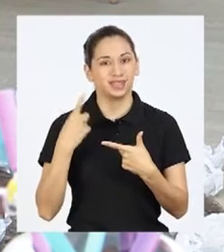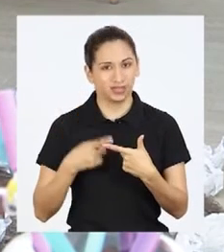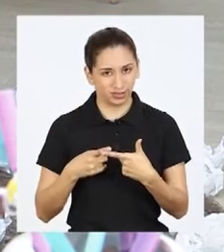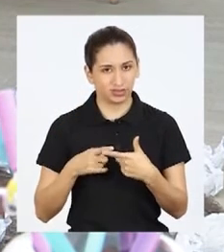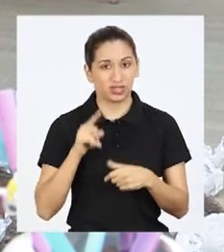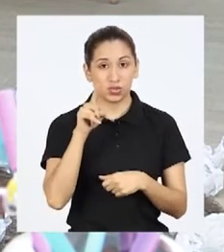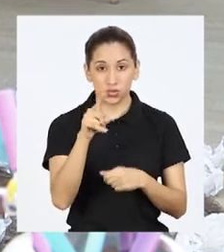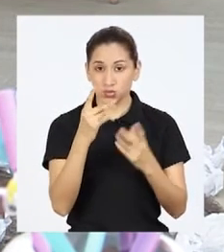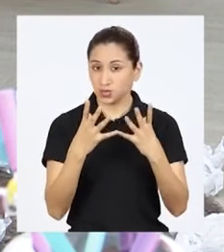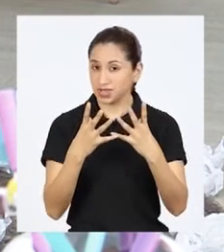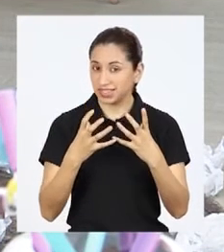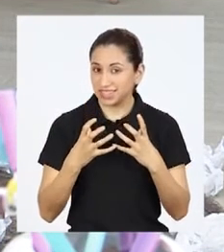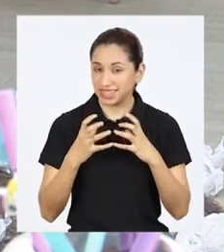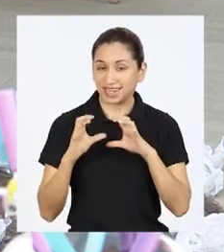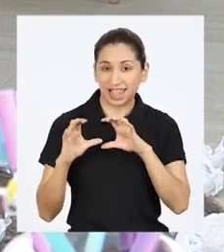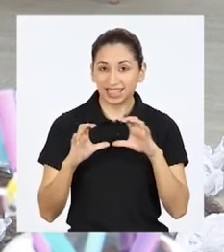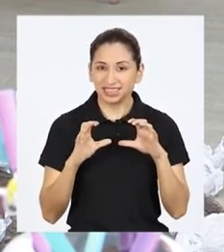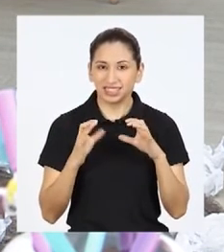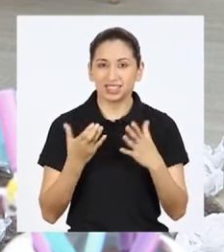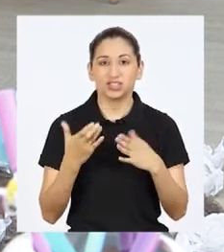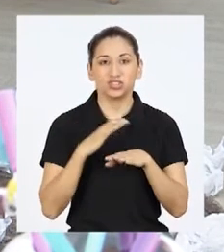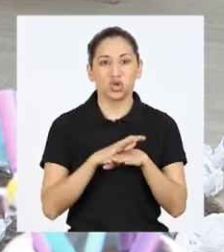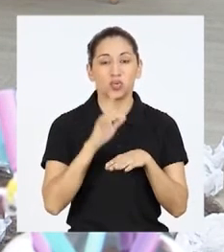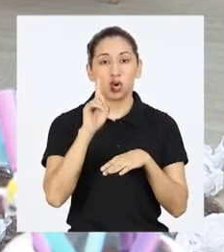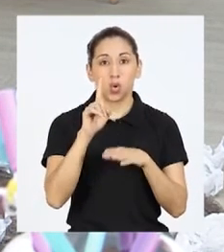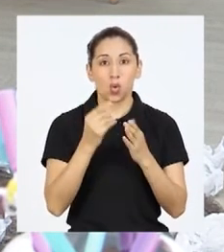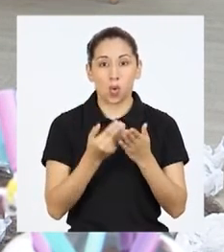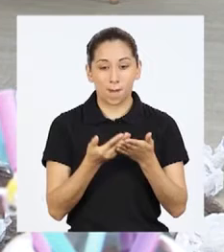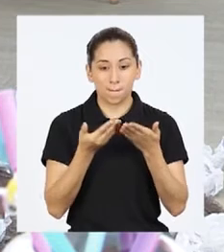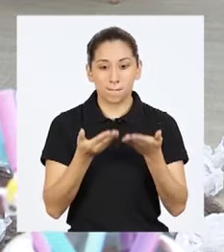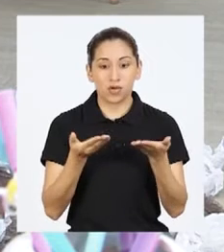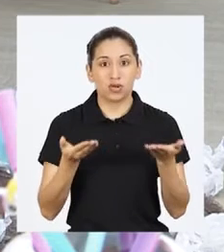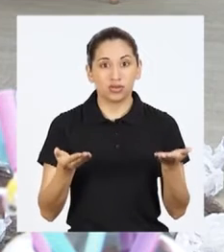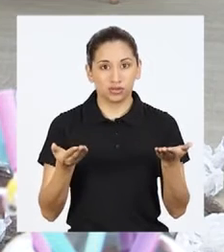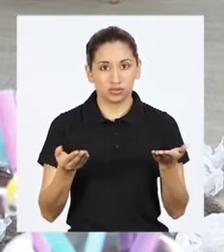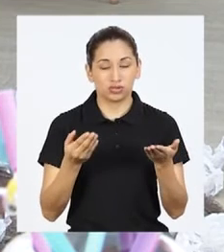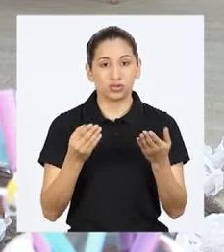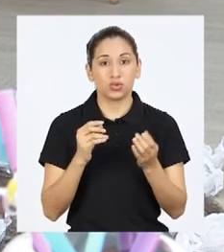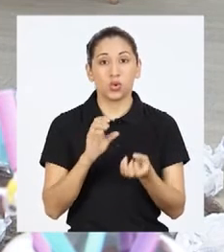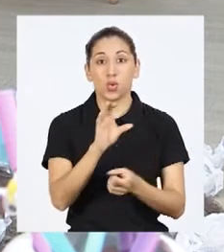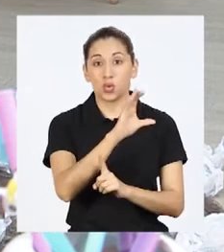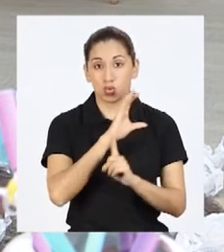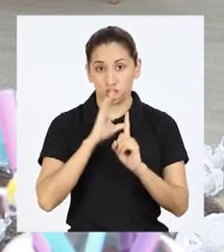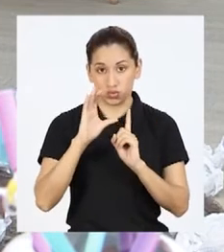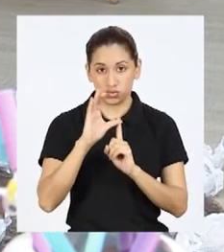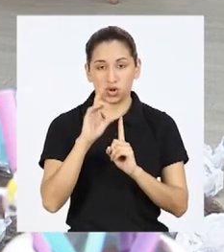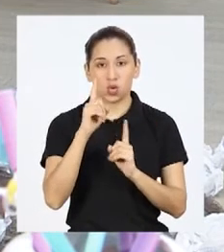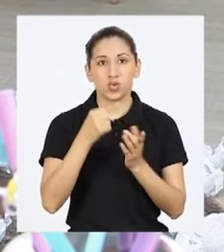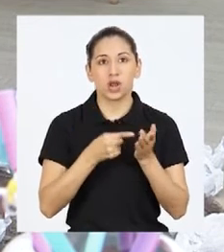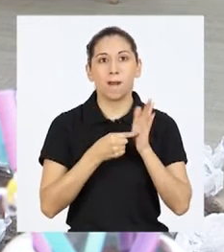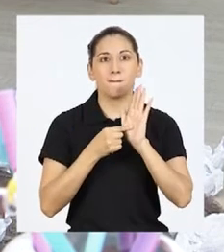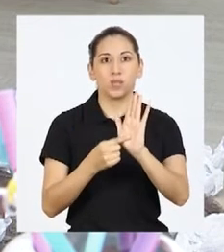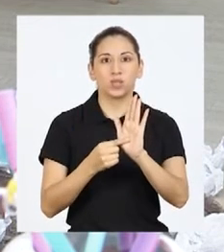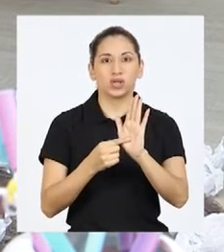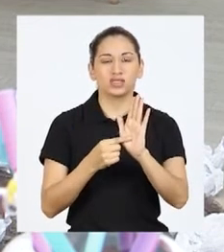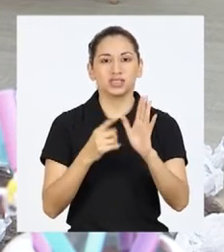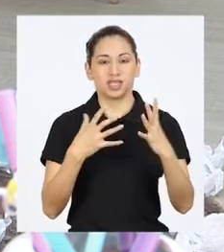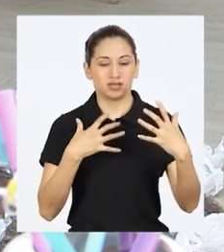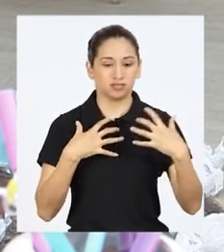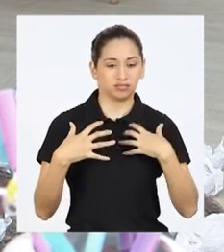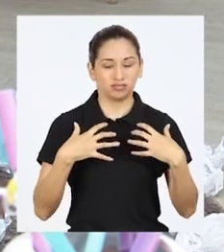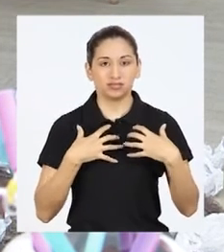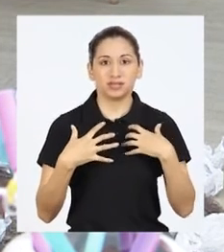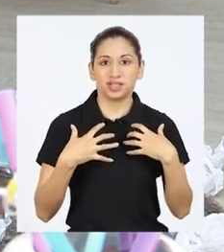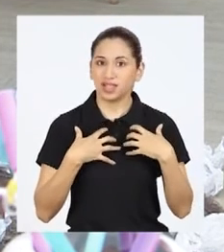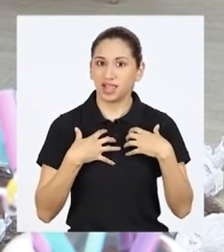lo que tú deseas realizar es un producto cultural, es decir, una muestra de manifestación